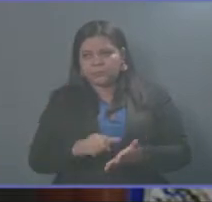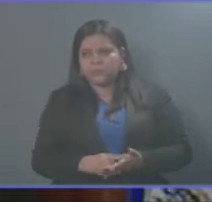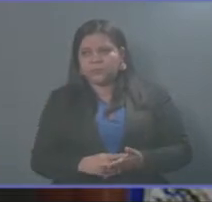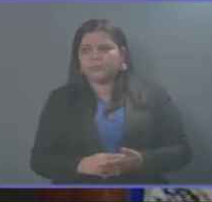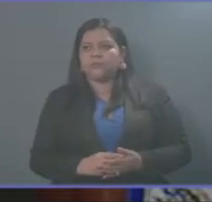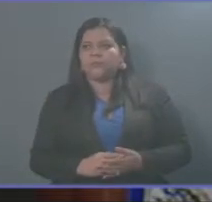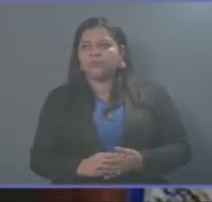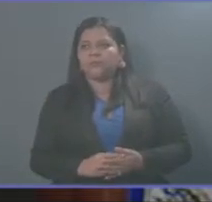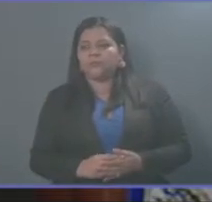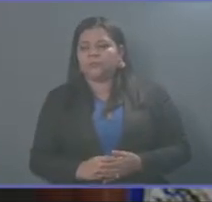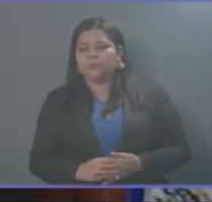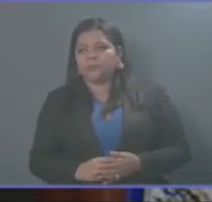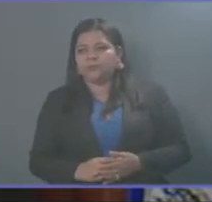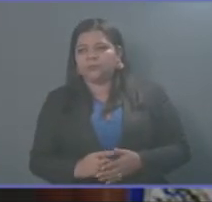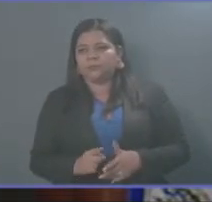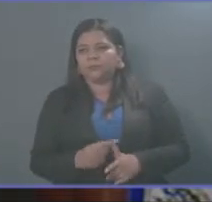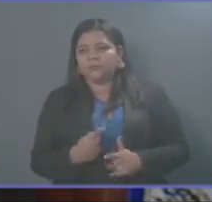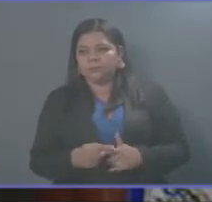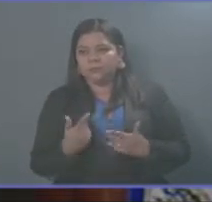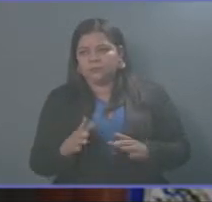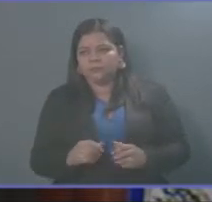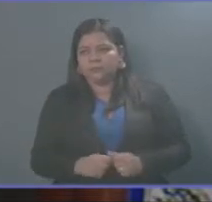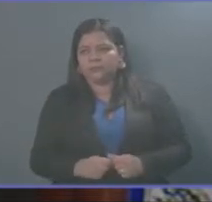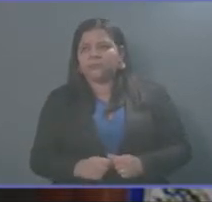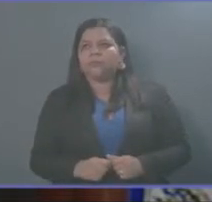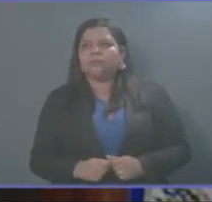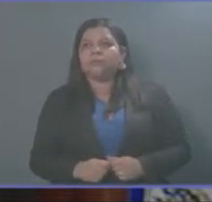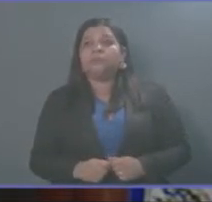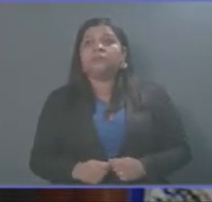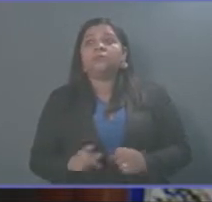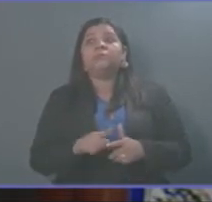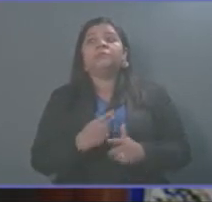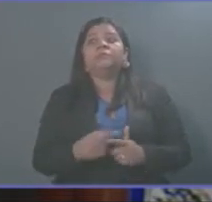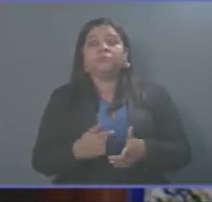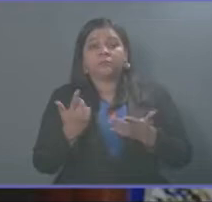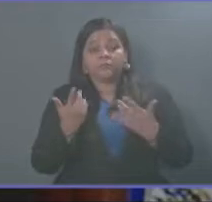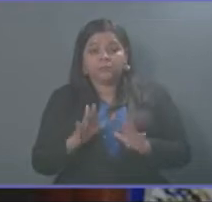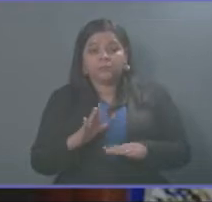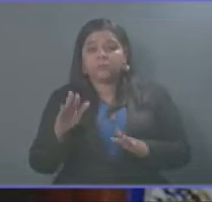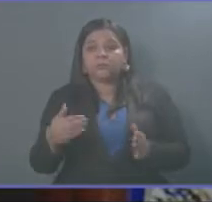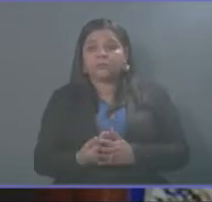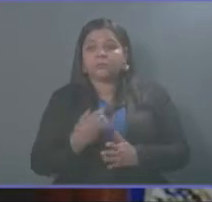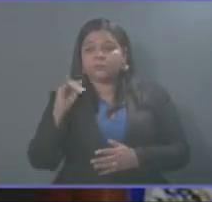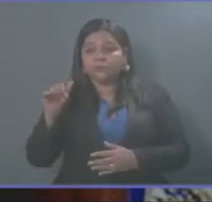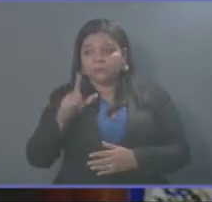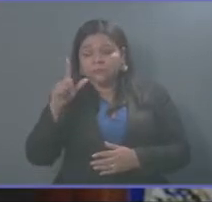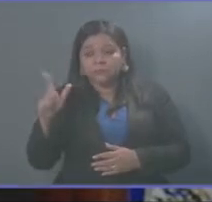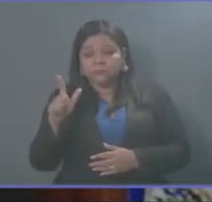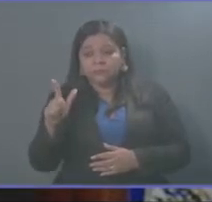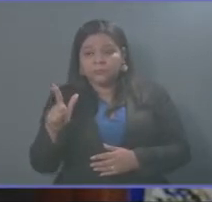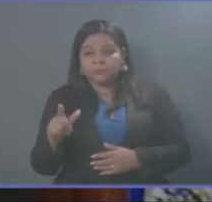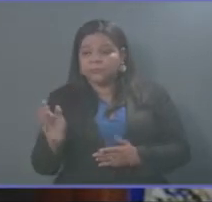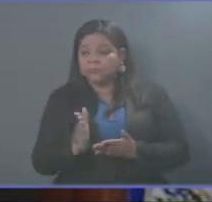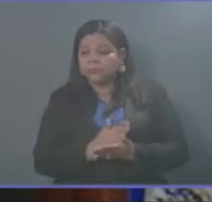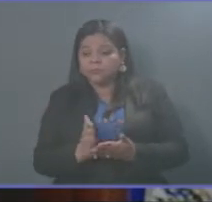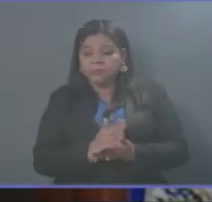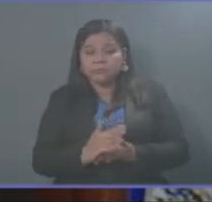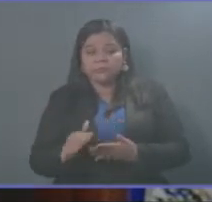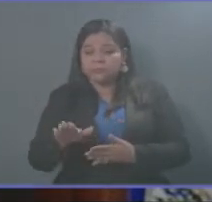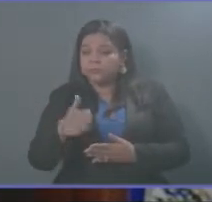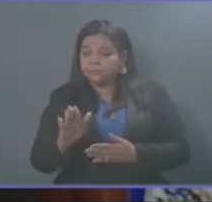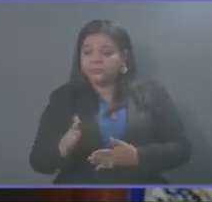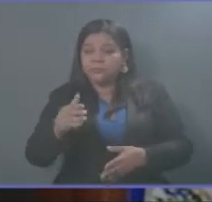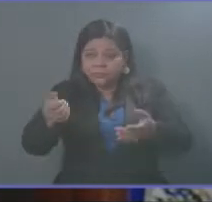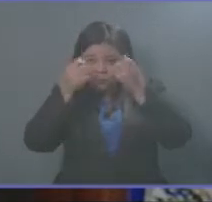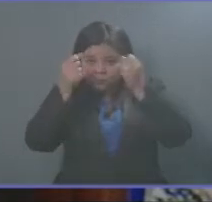Para parques acuáticos, teniendo el recurso y teniendo la deuda desde julio, ¿por qué no lo utilizaron para seguridad, para